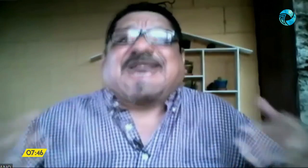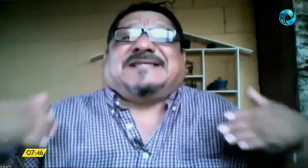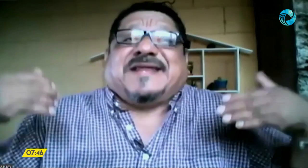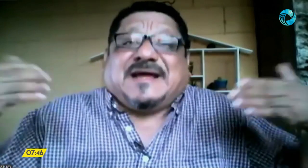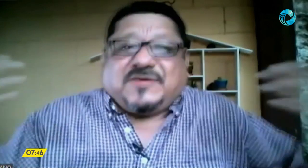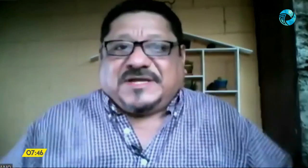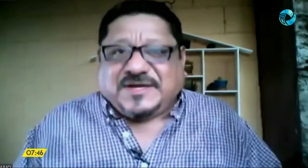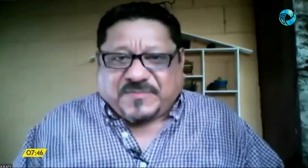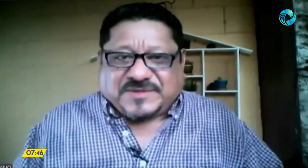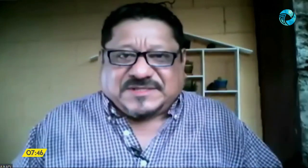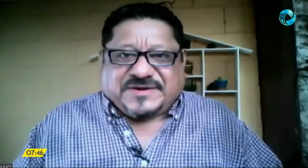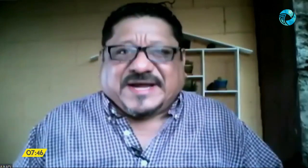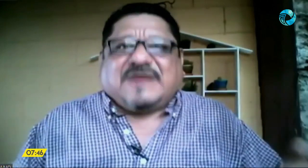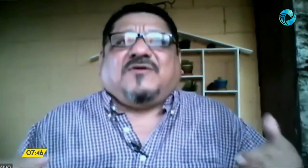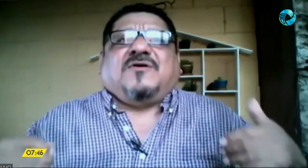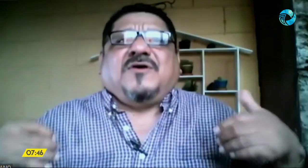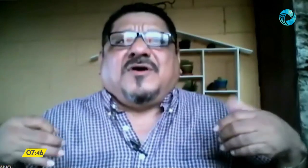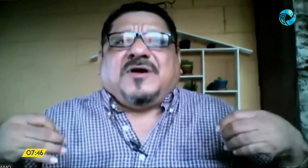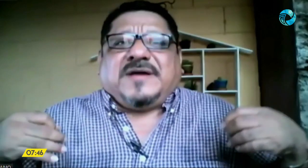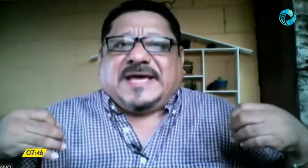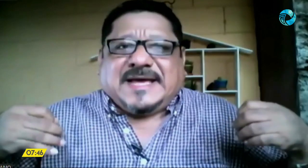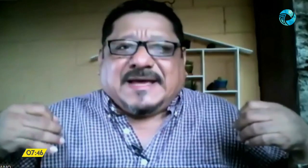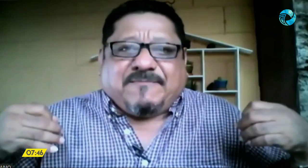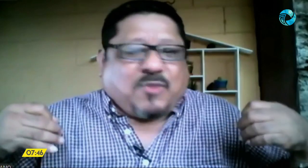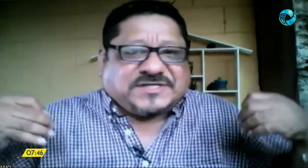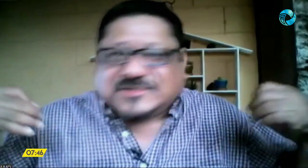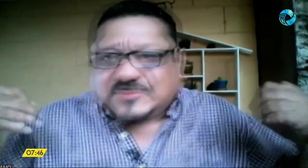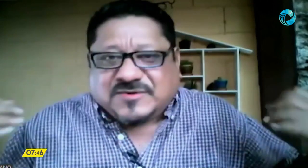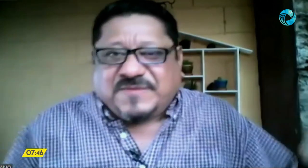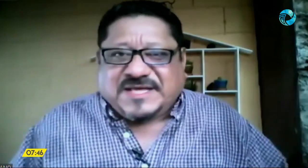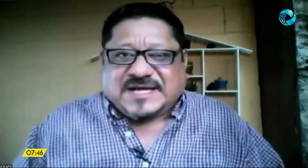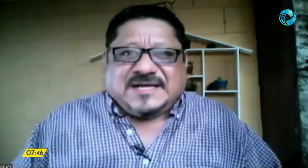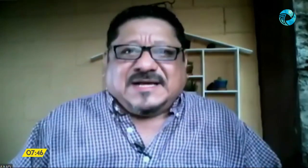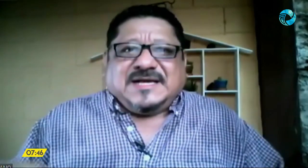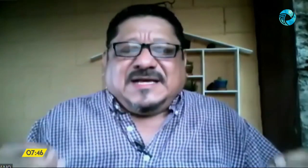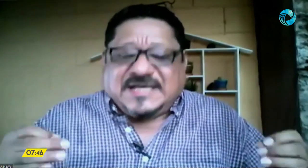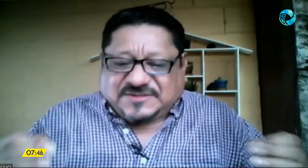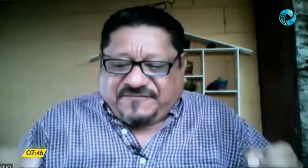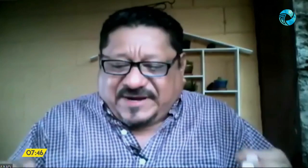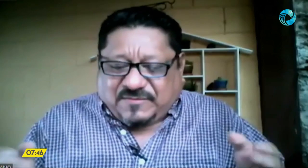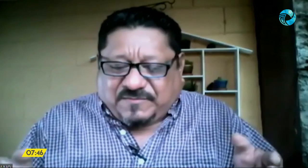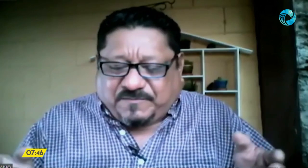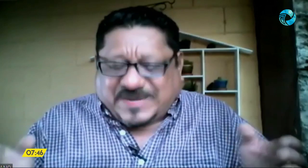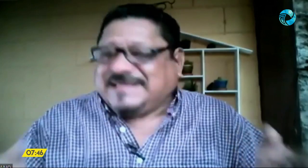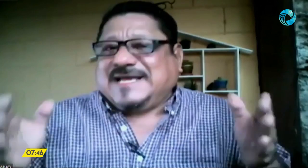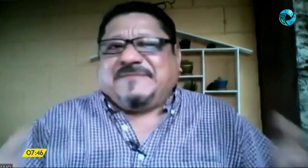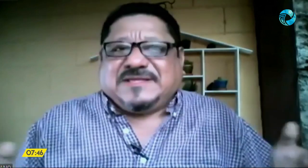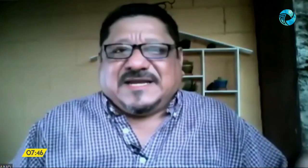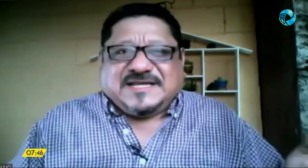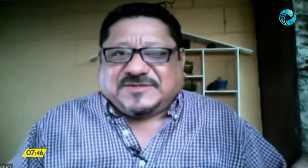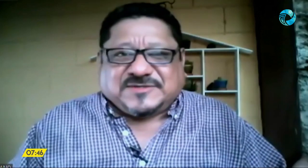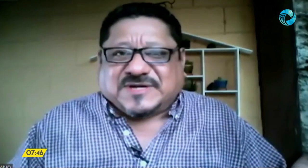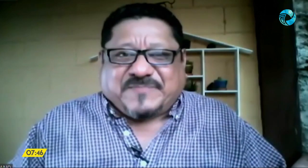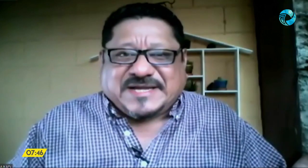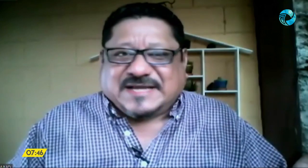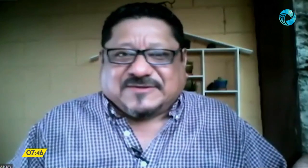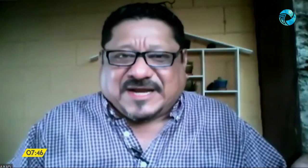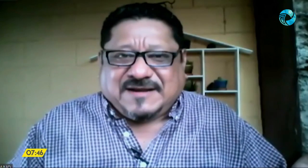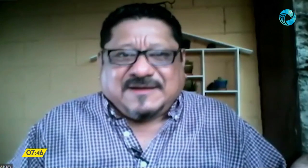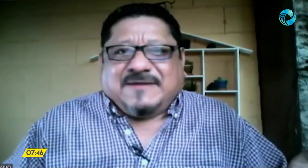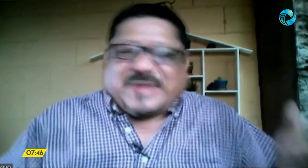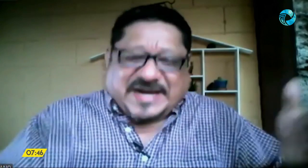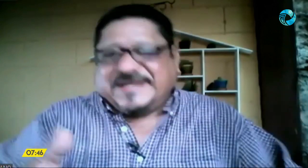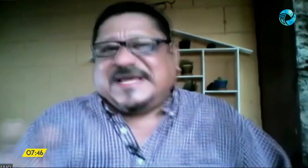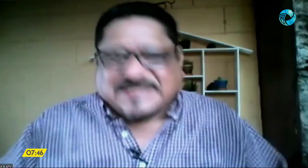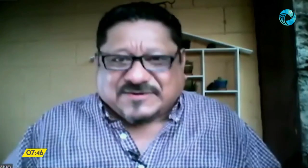hasta regaló dinero, pues regaló bolsas con comida, y eso fue prácticamente el inicio de su campaña electoral